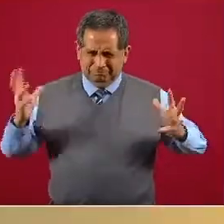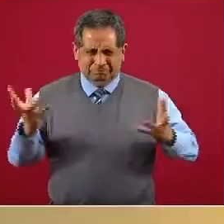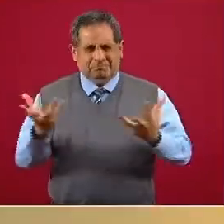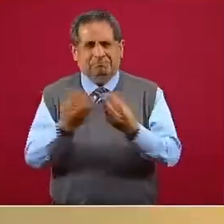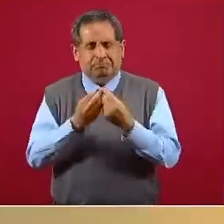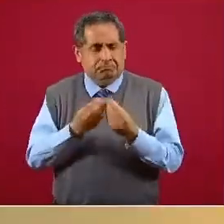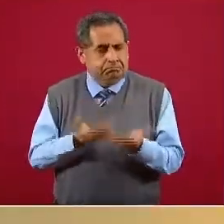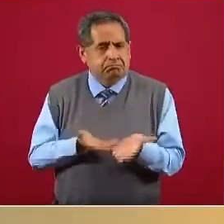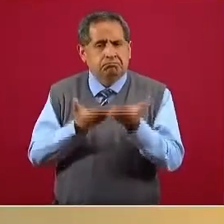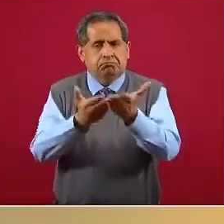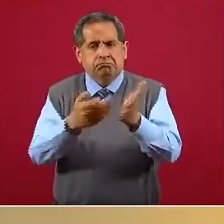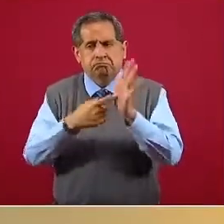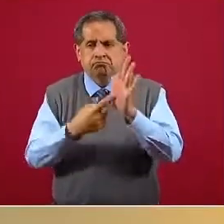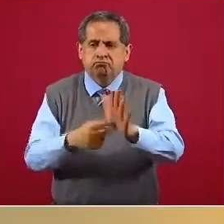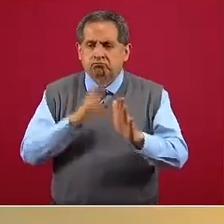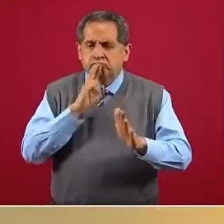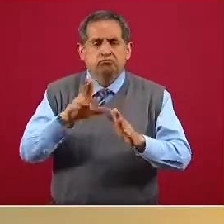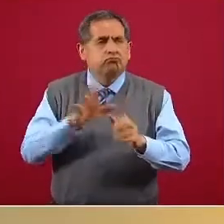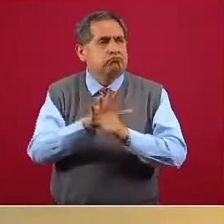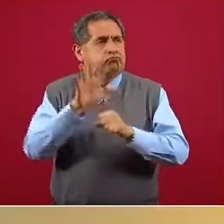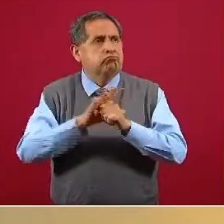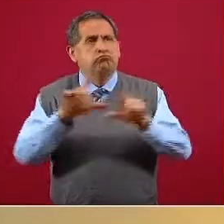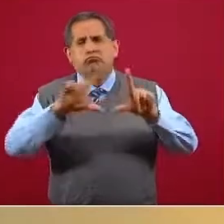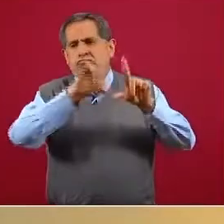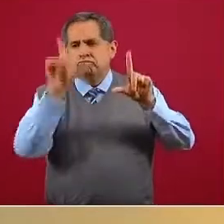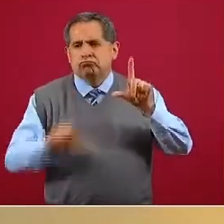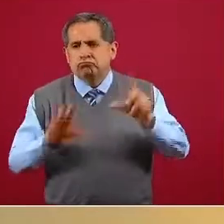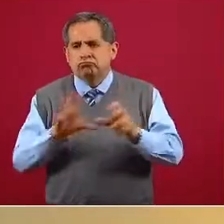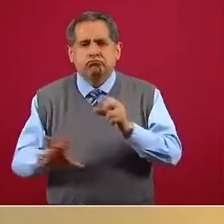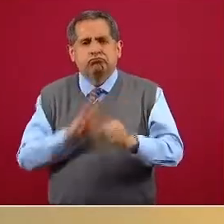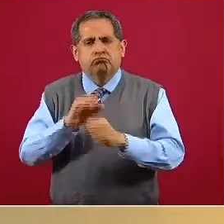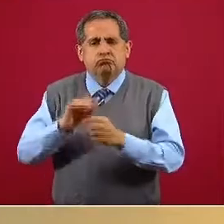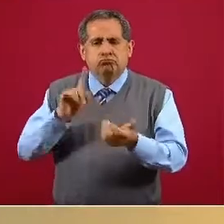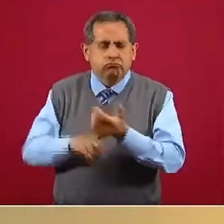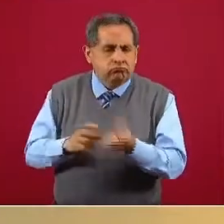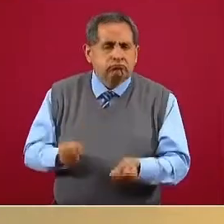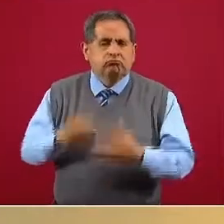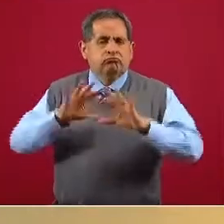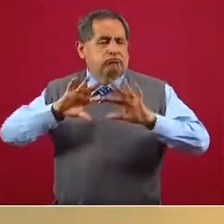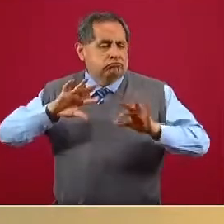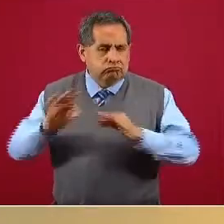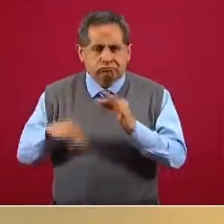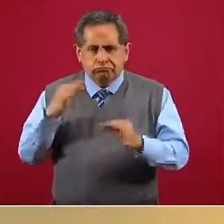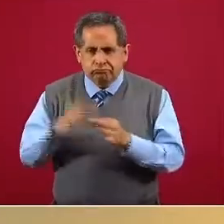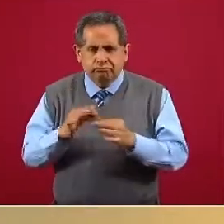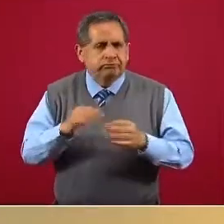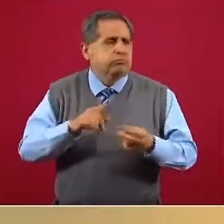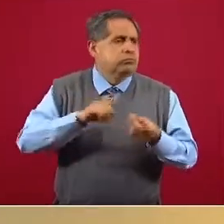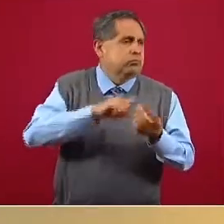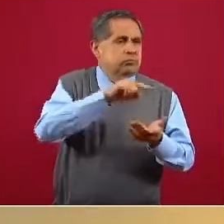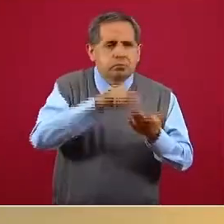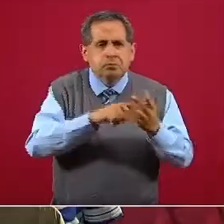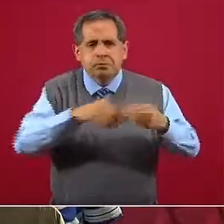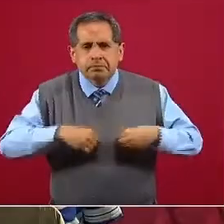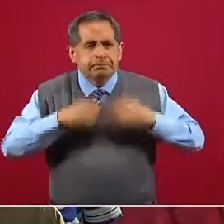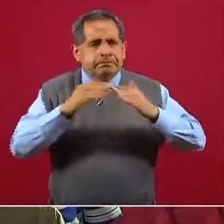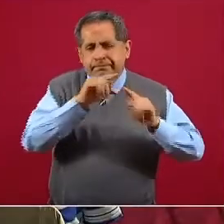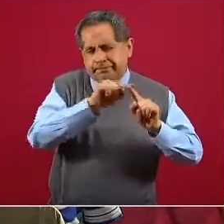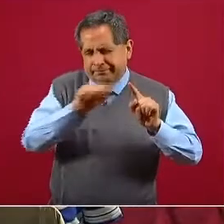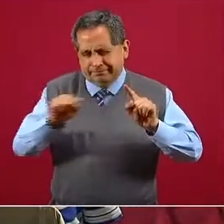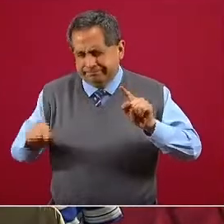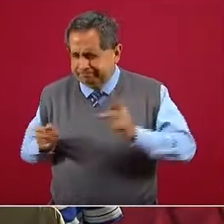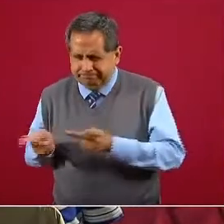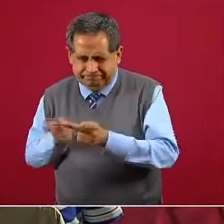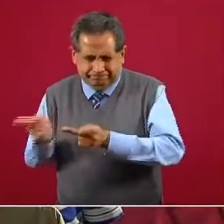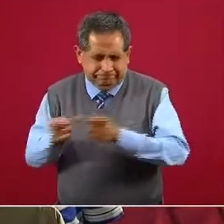muestra para poder tener representatividad estatal y por estratos socioeconómicos y urbano y rural.